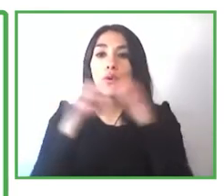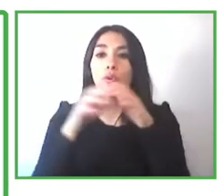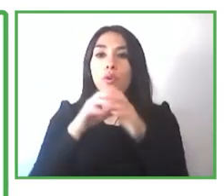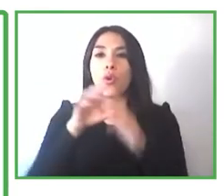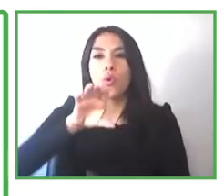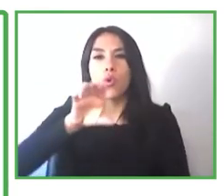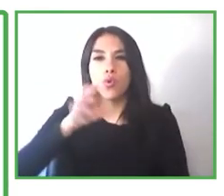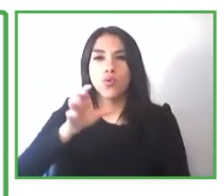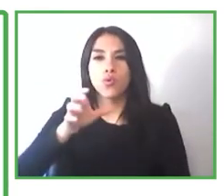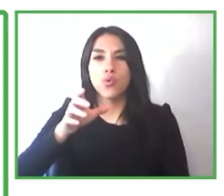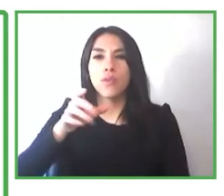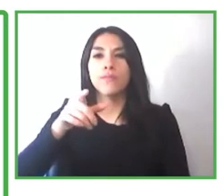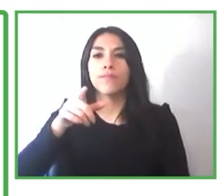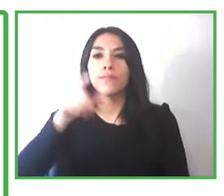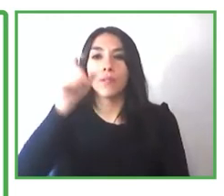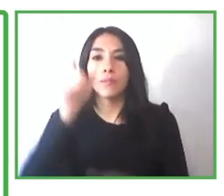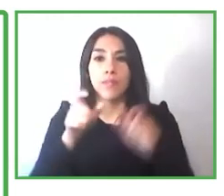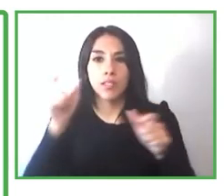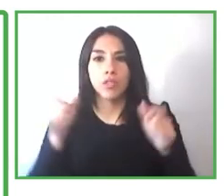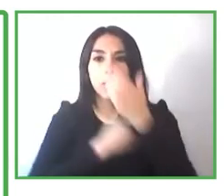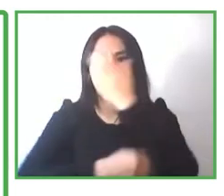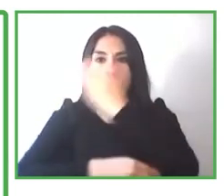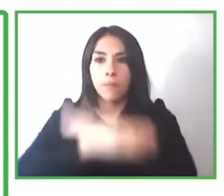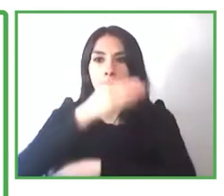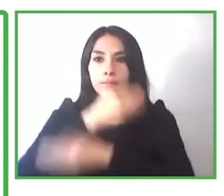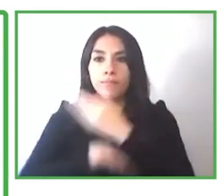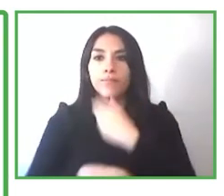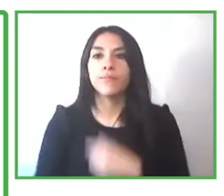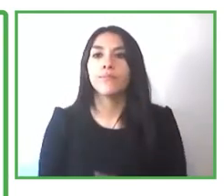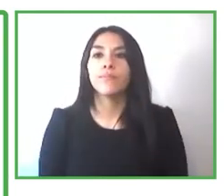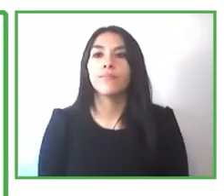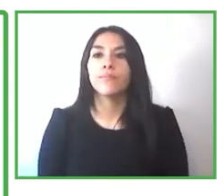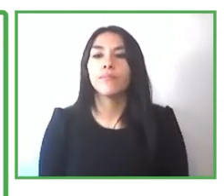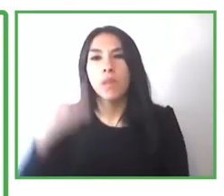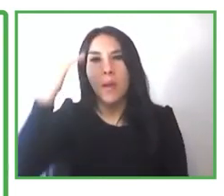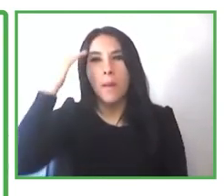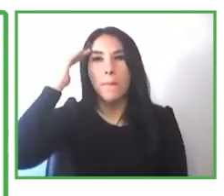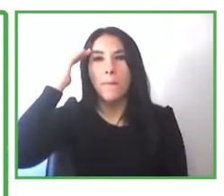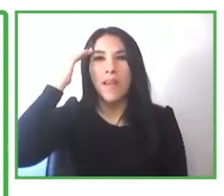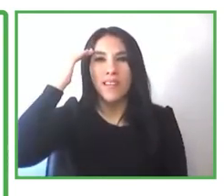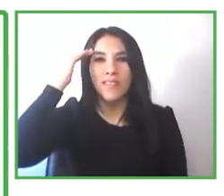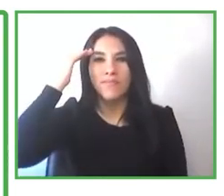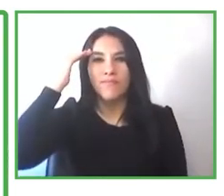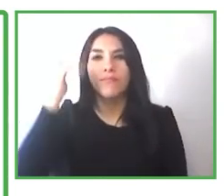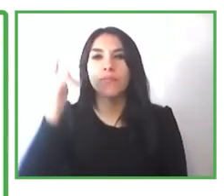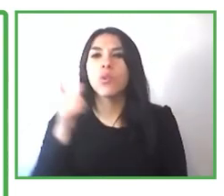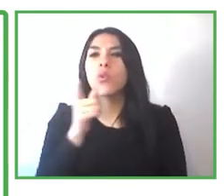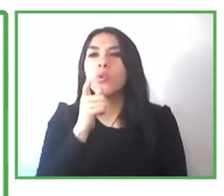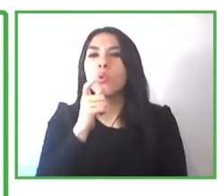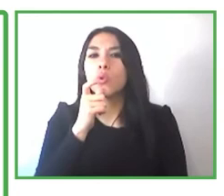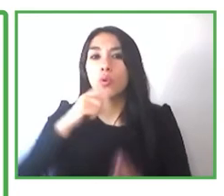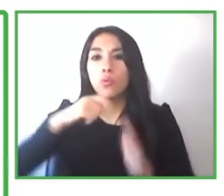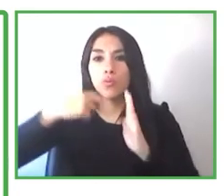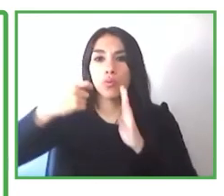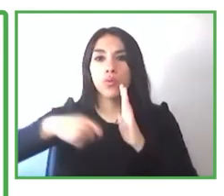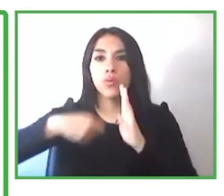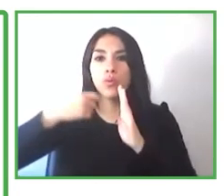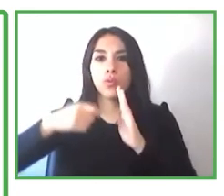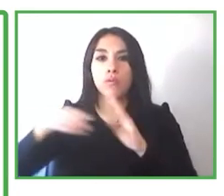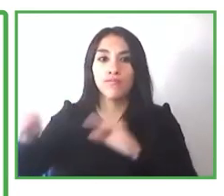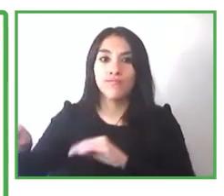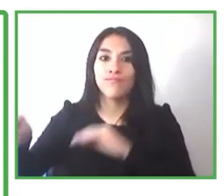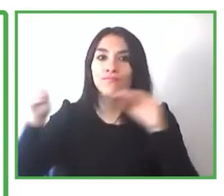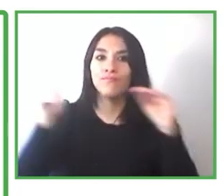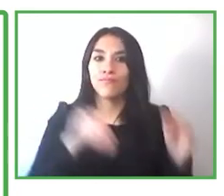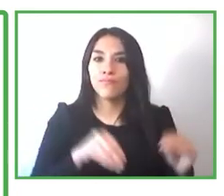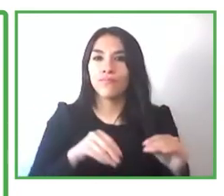Tenemos un programa de intercambio que estamos ejecutando con EY. Solamente les quería mostrar